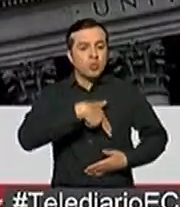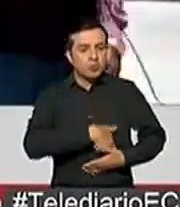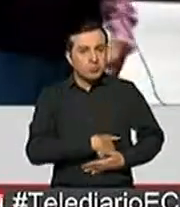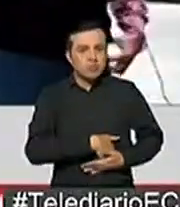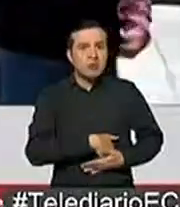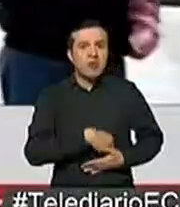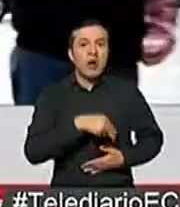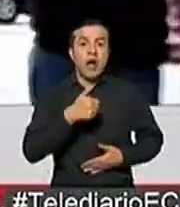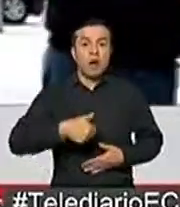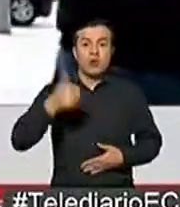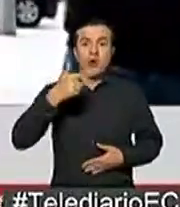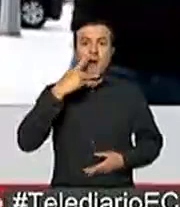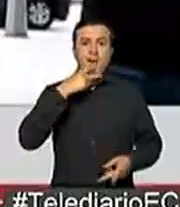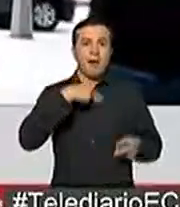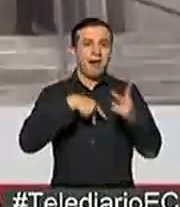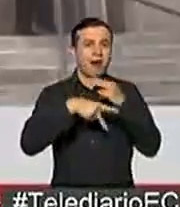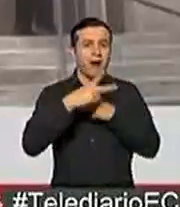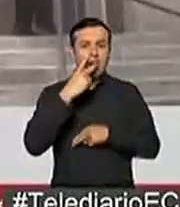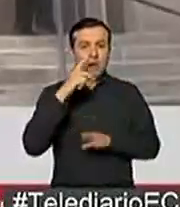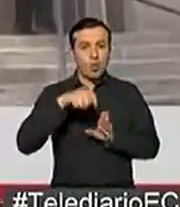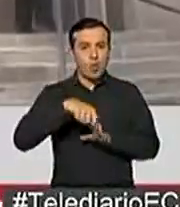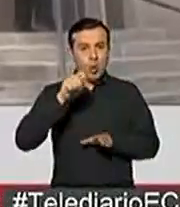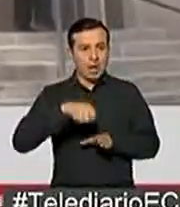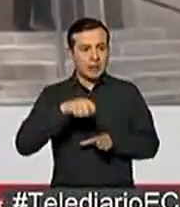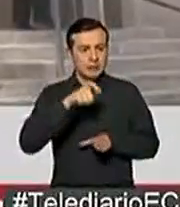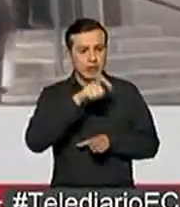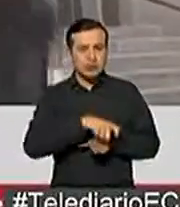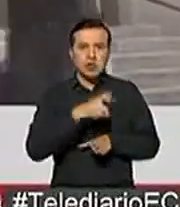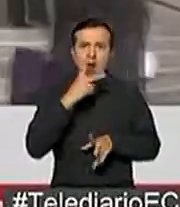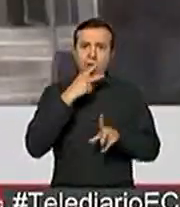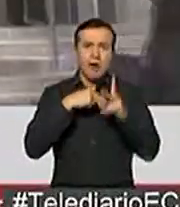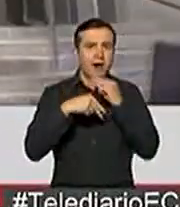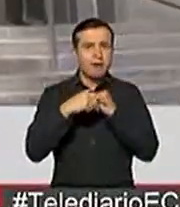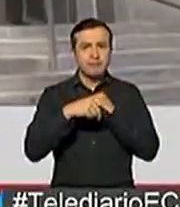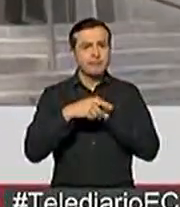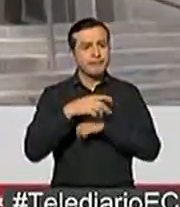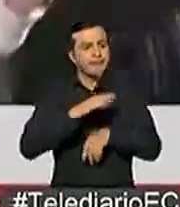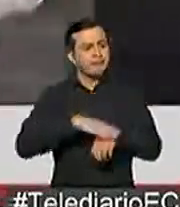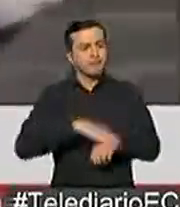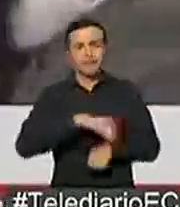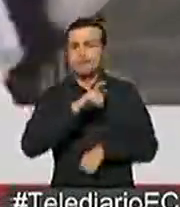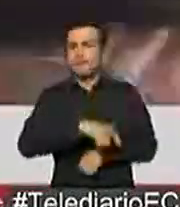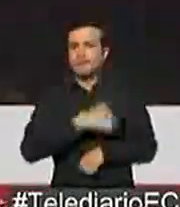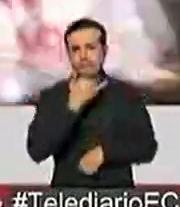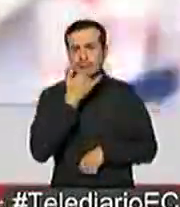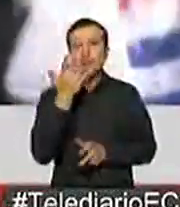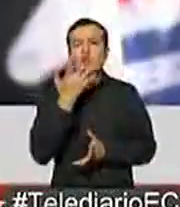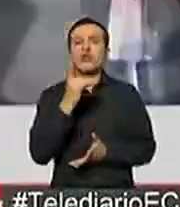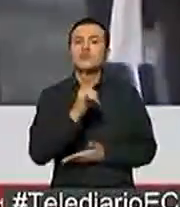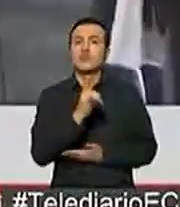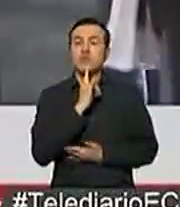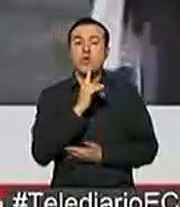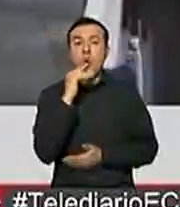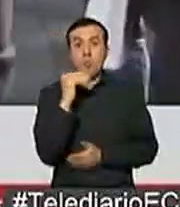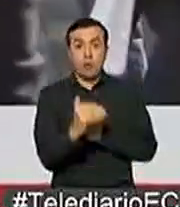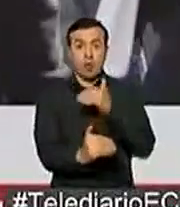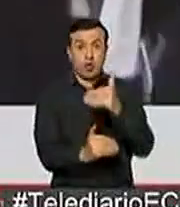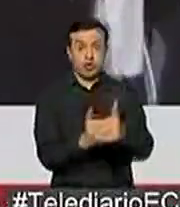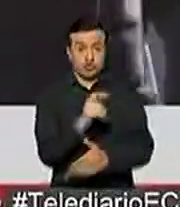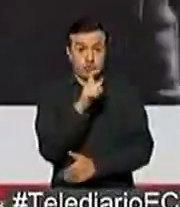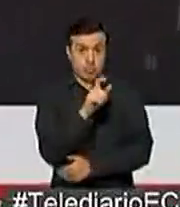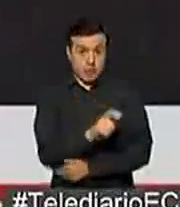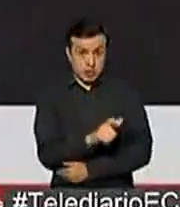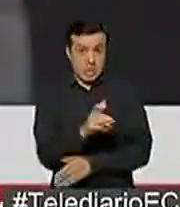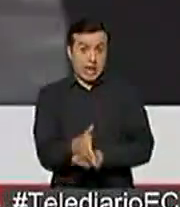y mentir a las autoridades por un jurado de la corte federal del distrito sur de nueva york en eeuu el proceso contra tony hernández